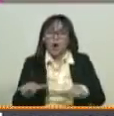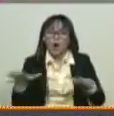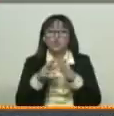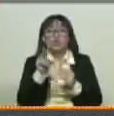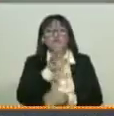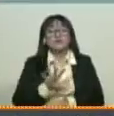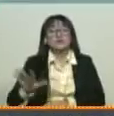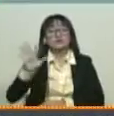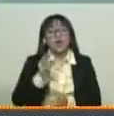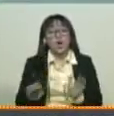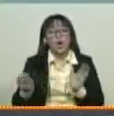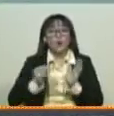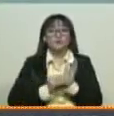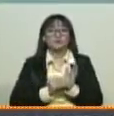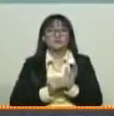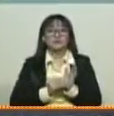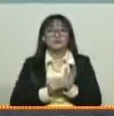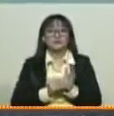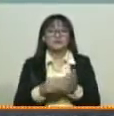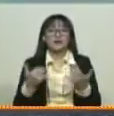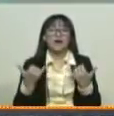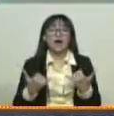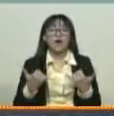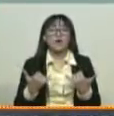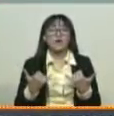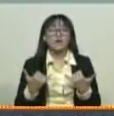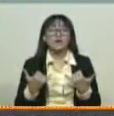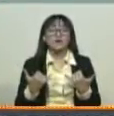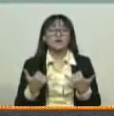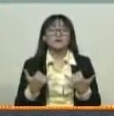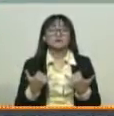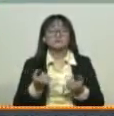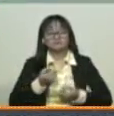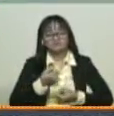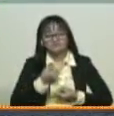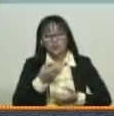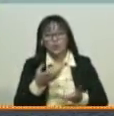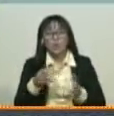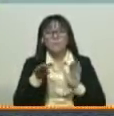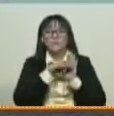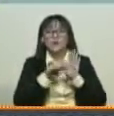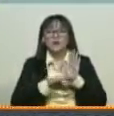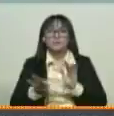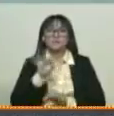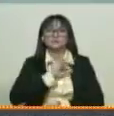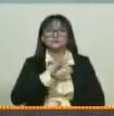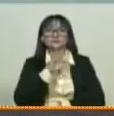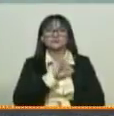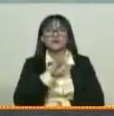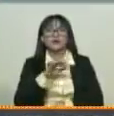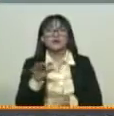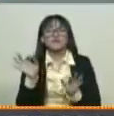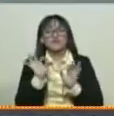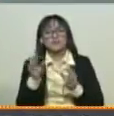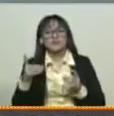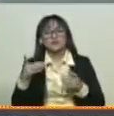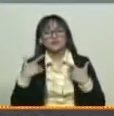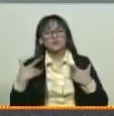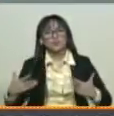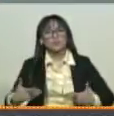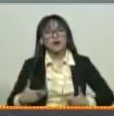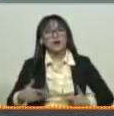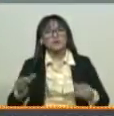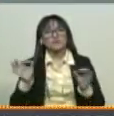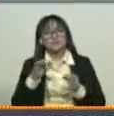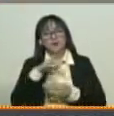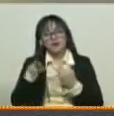país nuevamente, ahora destacando las bondades, los programas sociales, el modelo de derechos humanos, el modelo